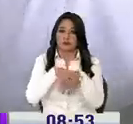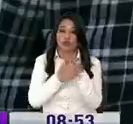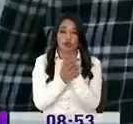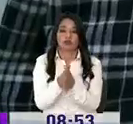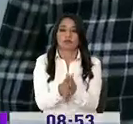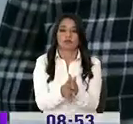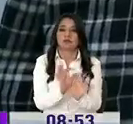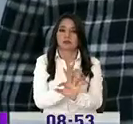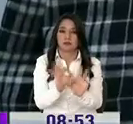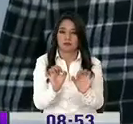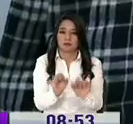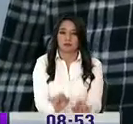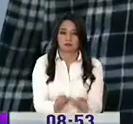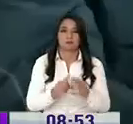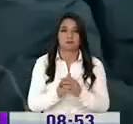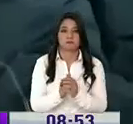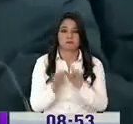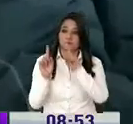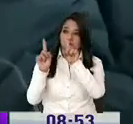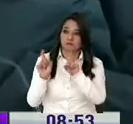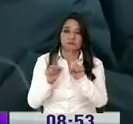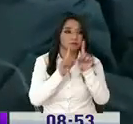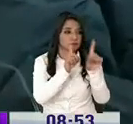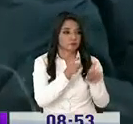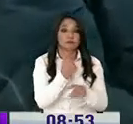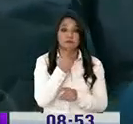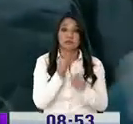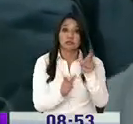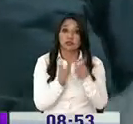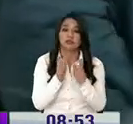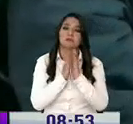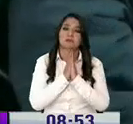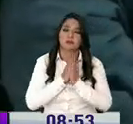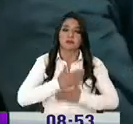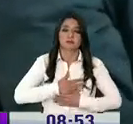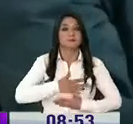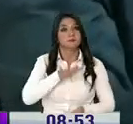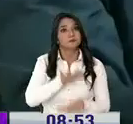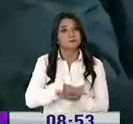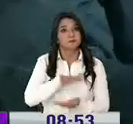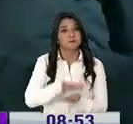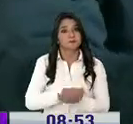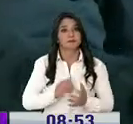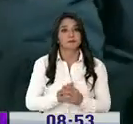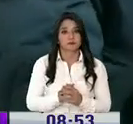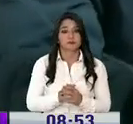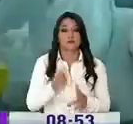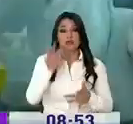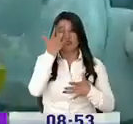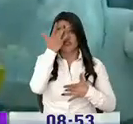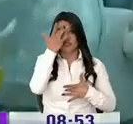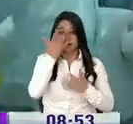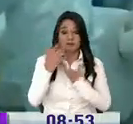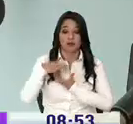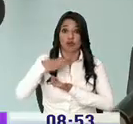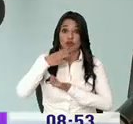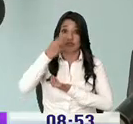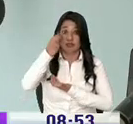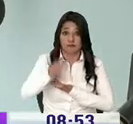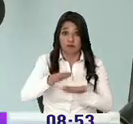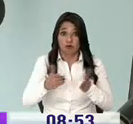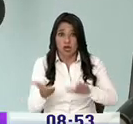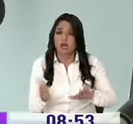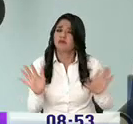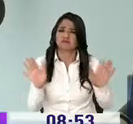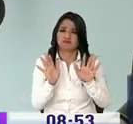mano. Los expertos consultados hacen un llamado a la ciudadanía para estar tranquilos, ya que la mortalidad del coronavirus es baja. Que